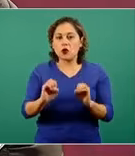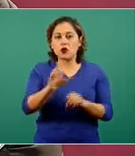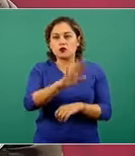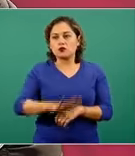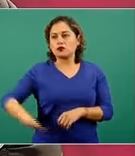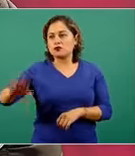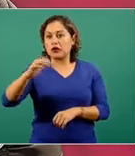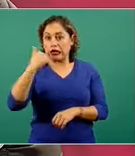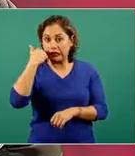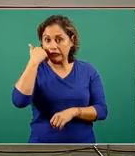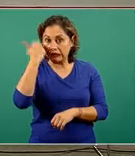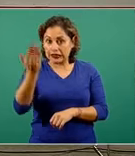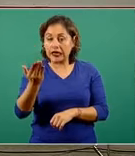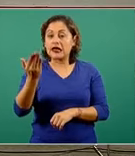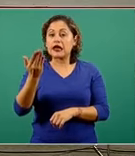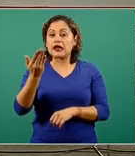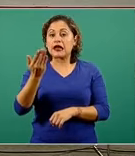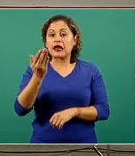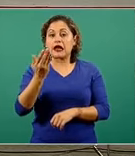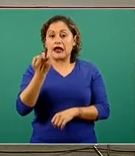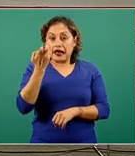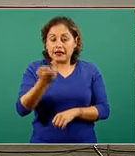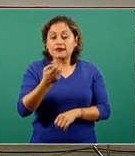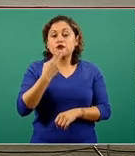generar alguna indicación específica para el